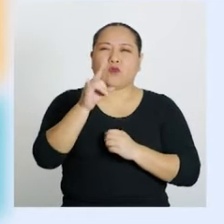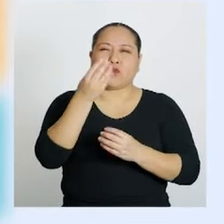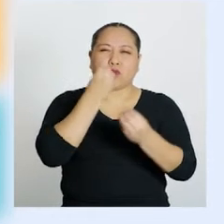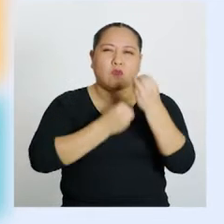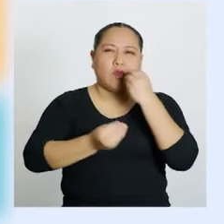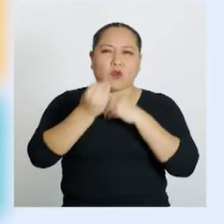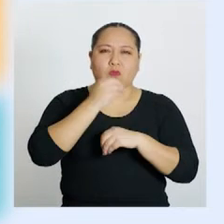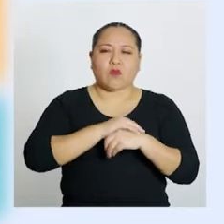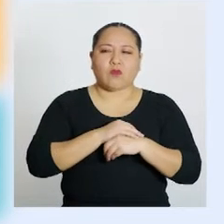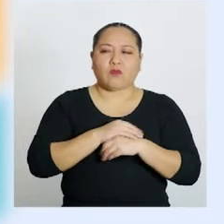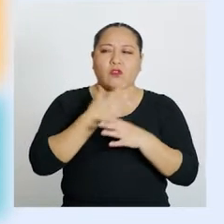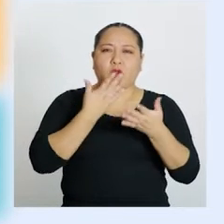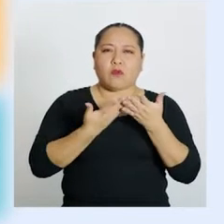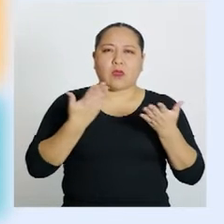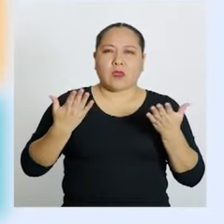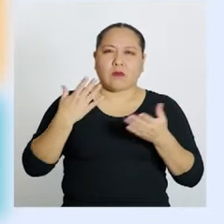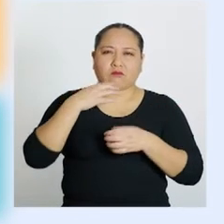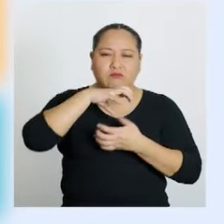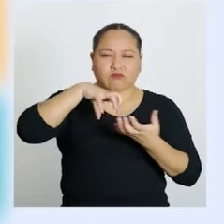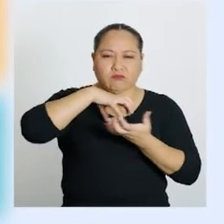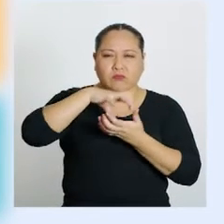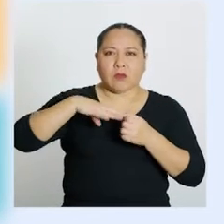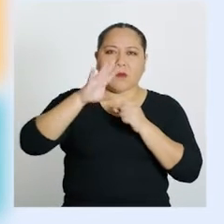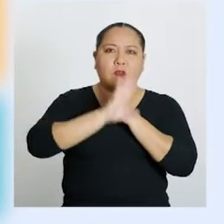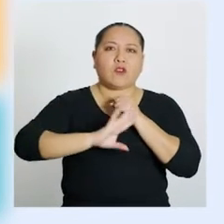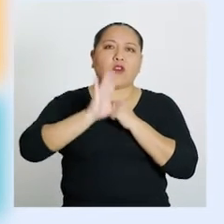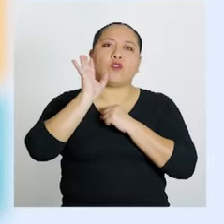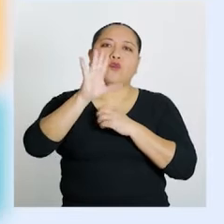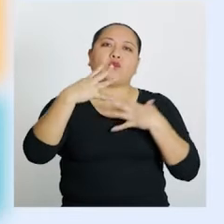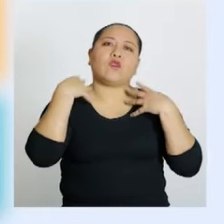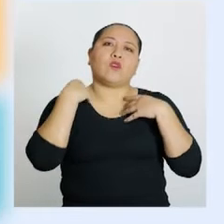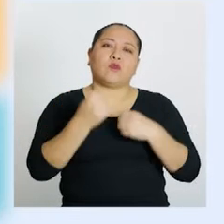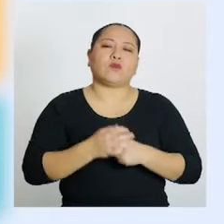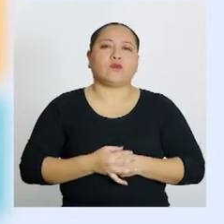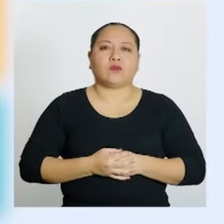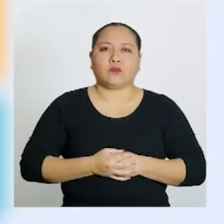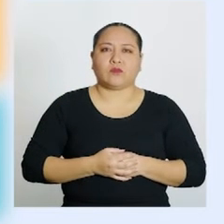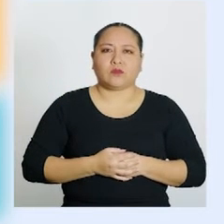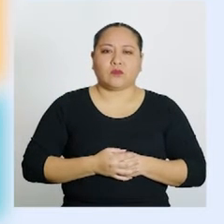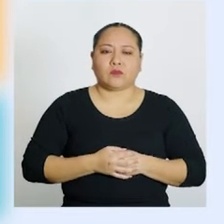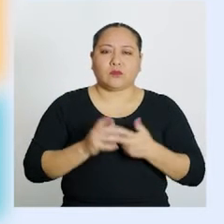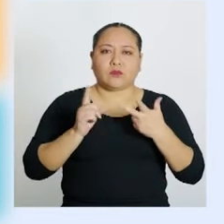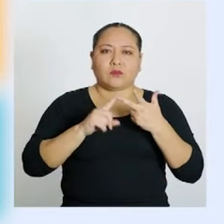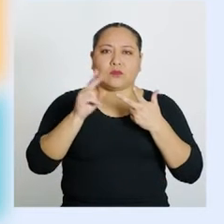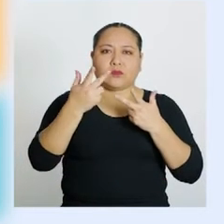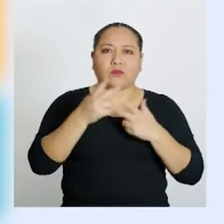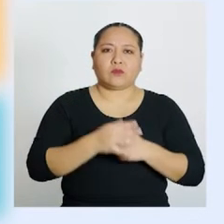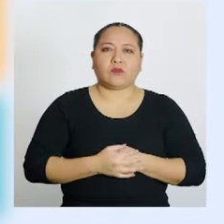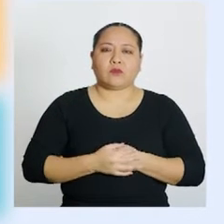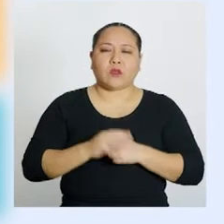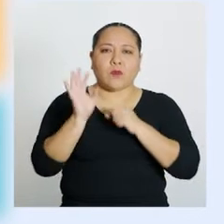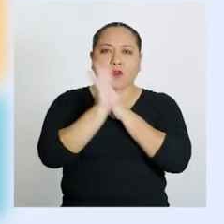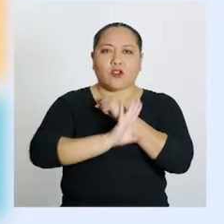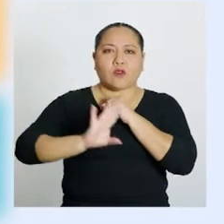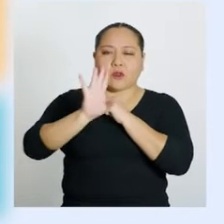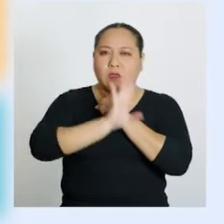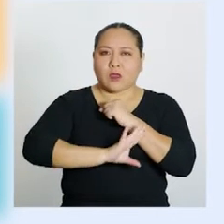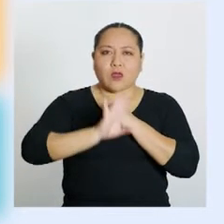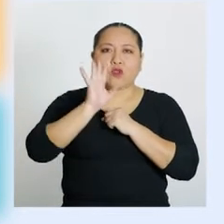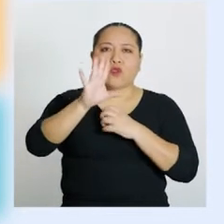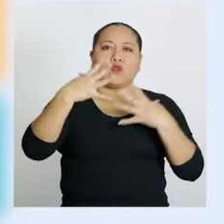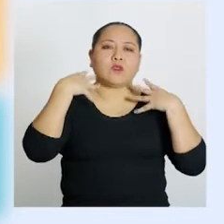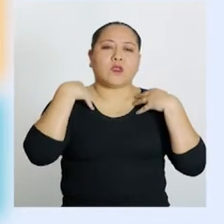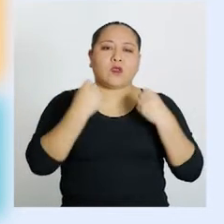de alimentos procesados para proteger tu salud. 3. Protege